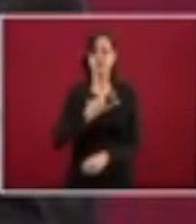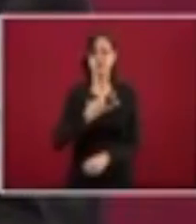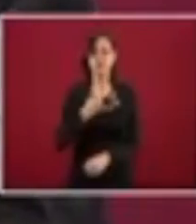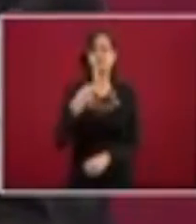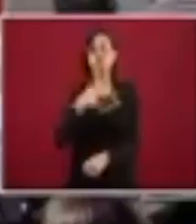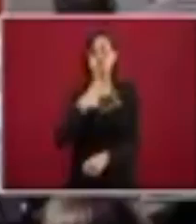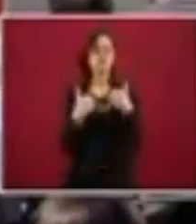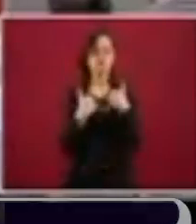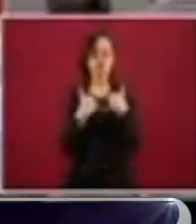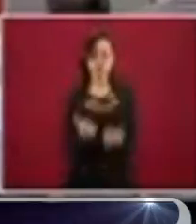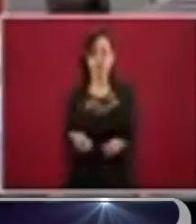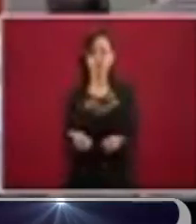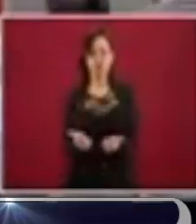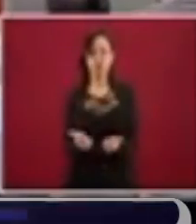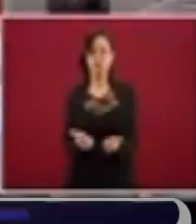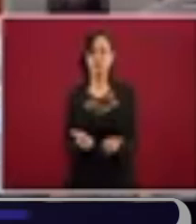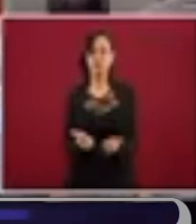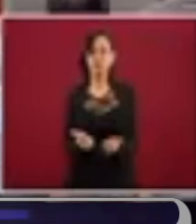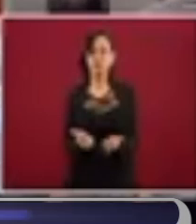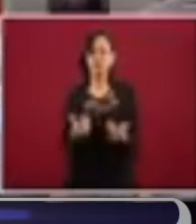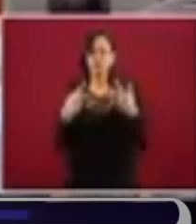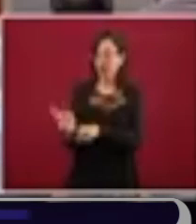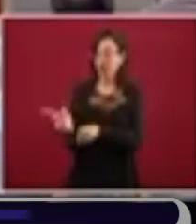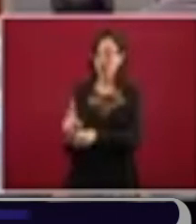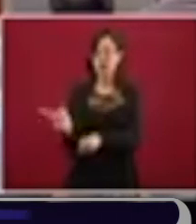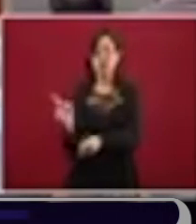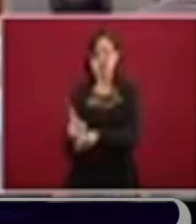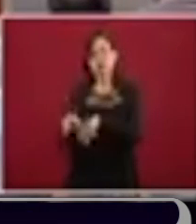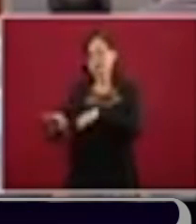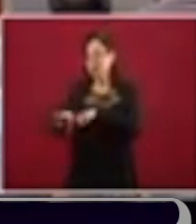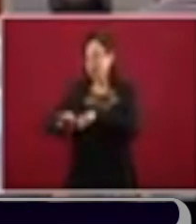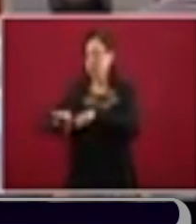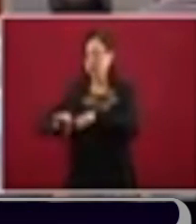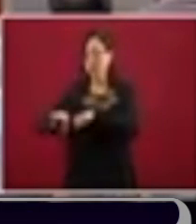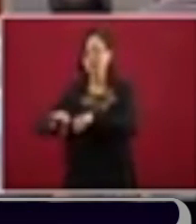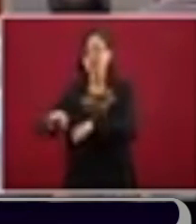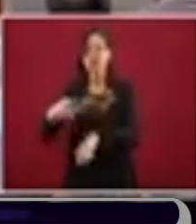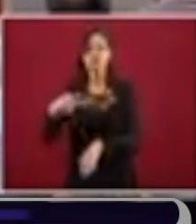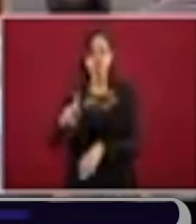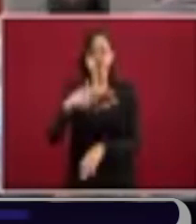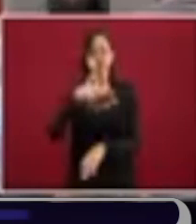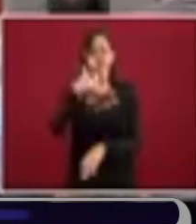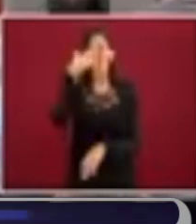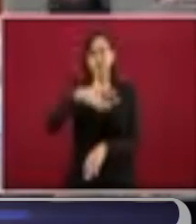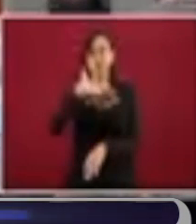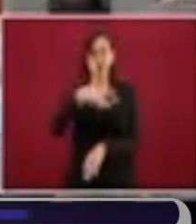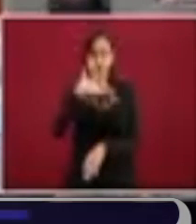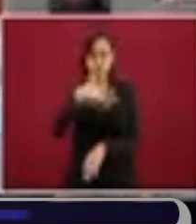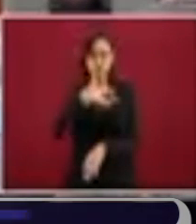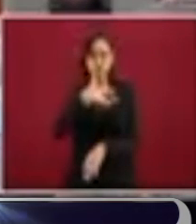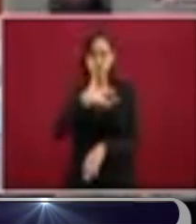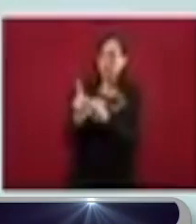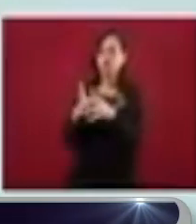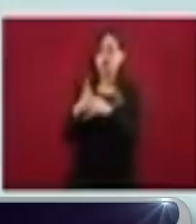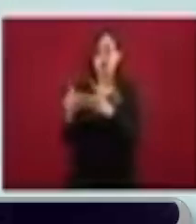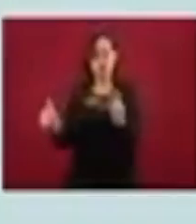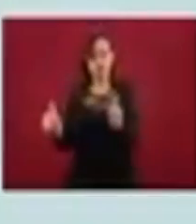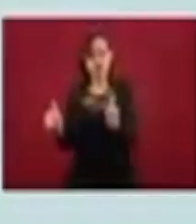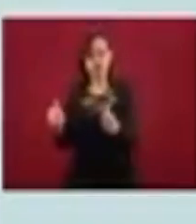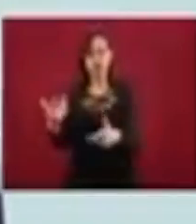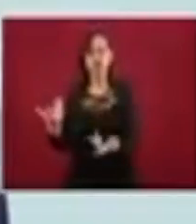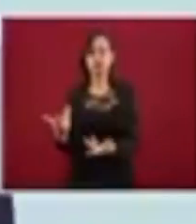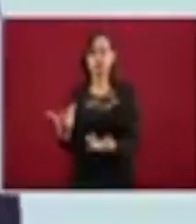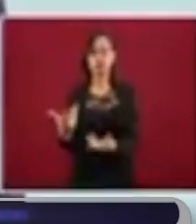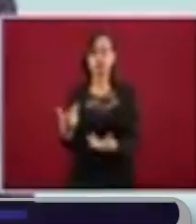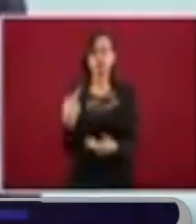muy consciente de quienes viven al día pero yo estoy seguro que vamos a poder resolver esto pronto